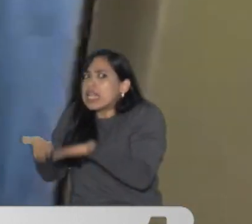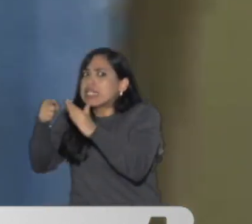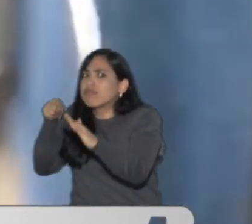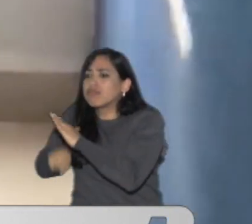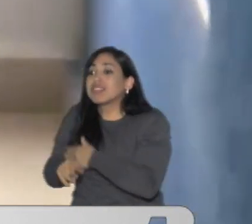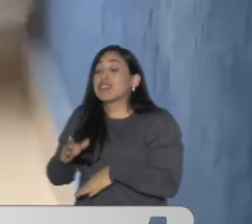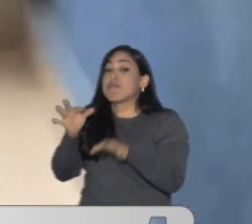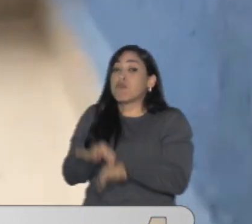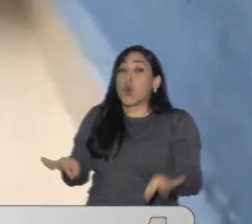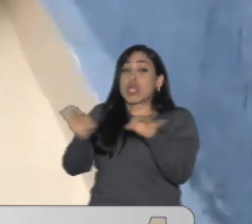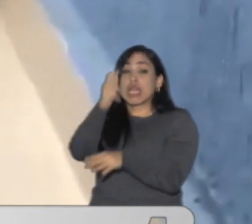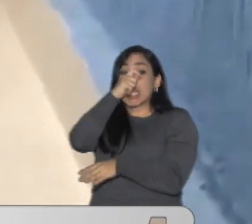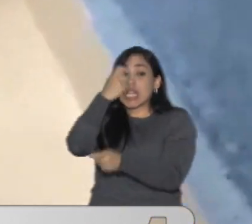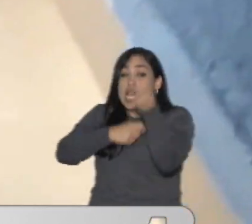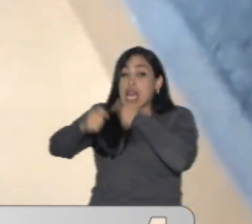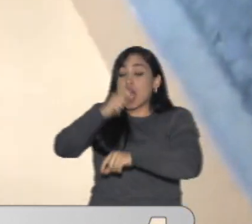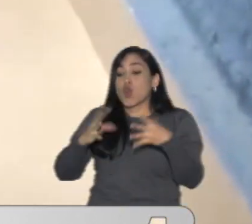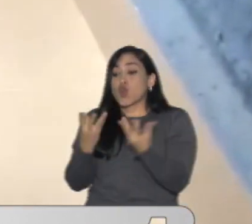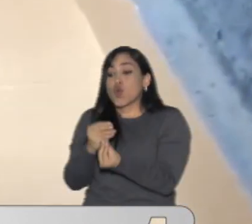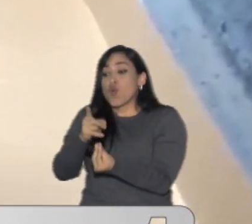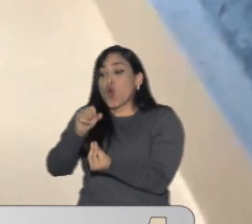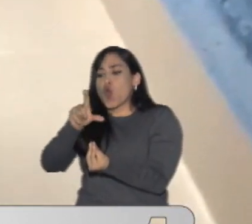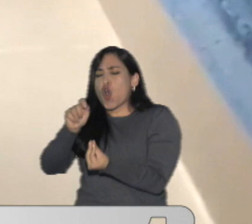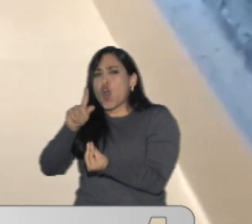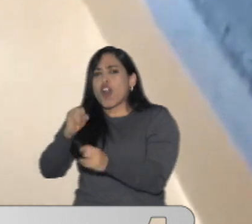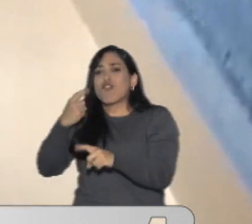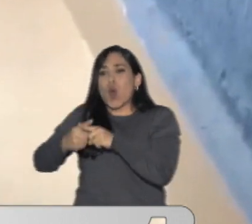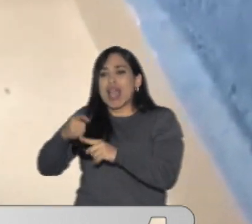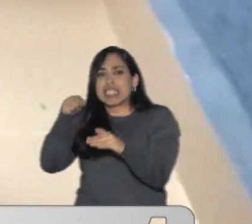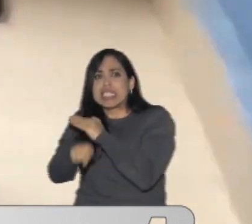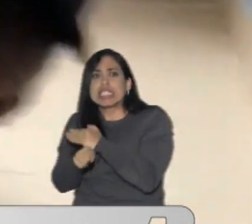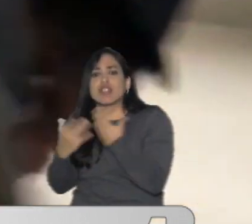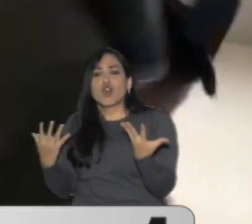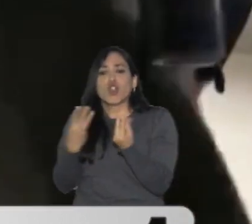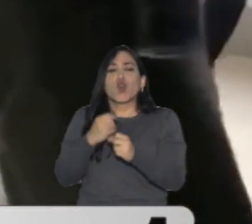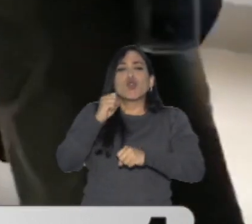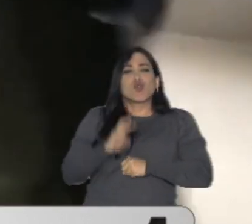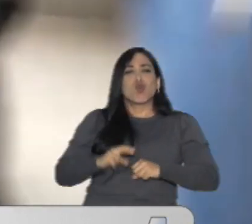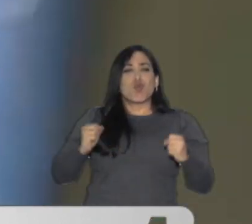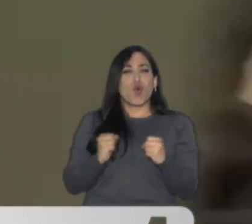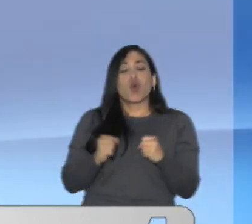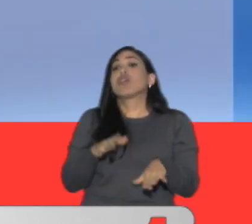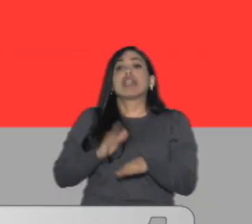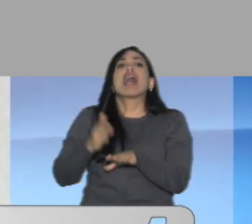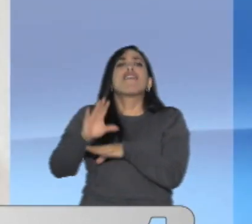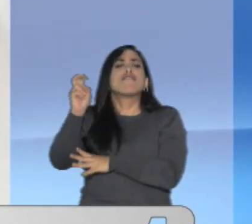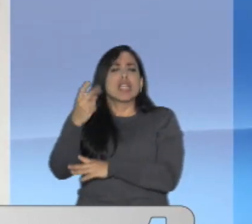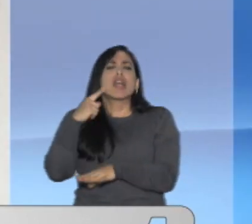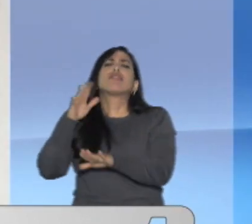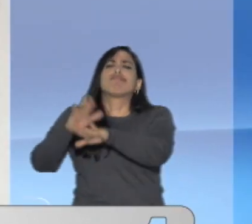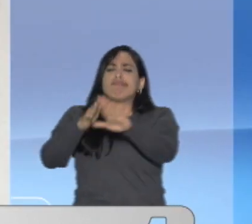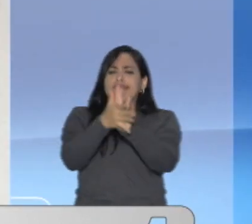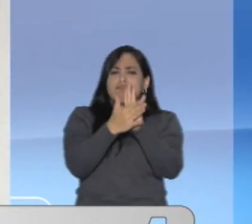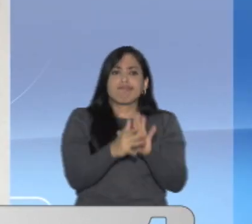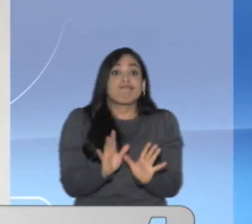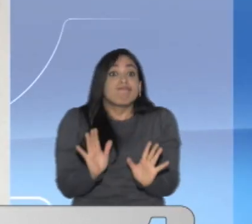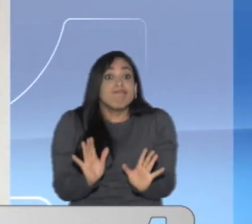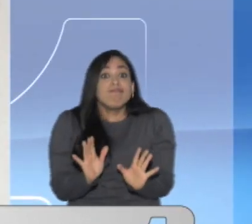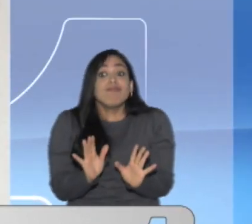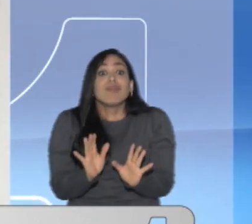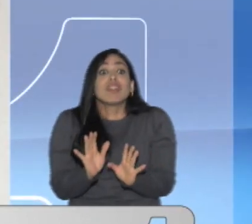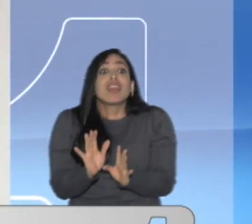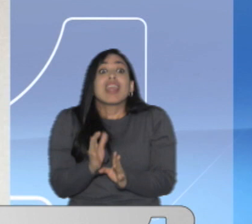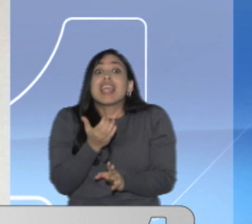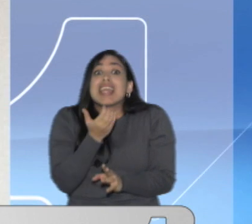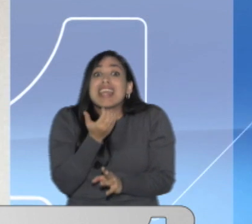importante narco del Clan del Golfo que logró escapar el viernes pasado de la cárcel La Picota de Bogotá. Ya lo ha dicho la Fiscalía, lo único que hubiera